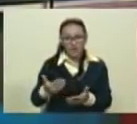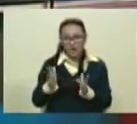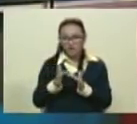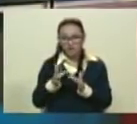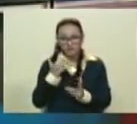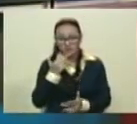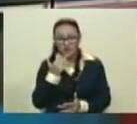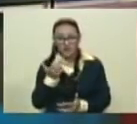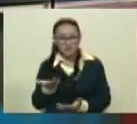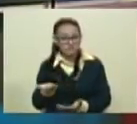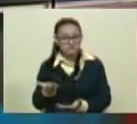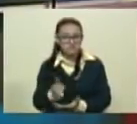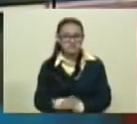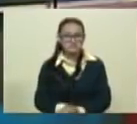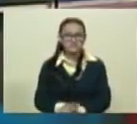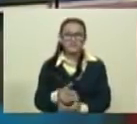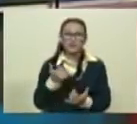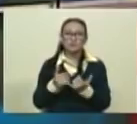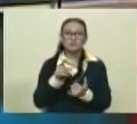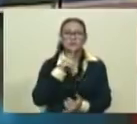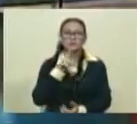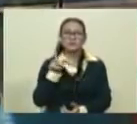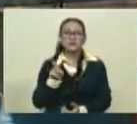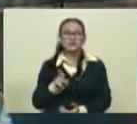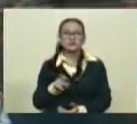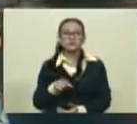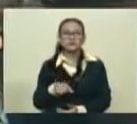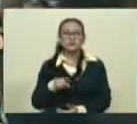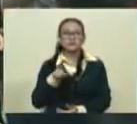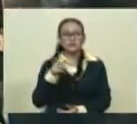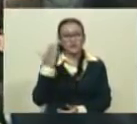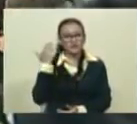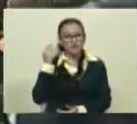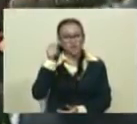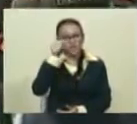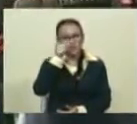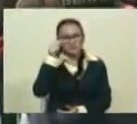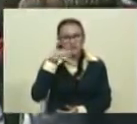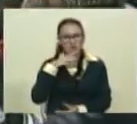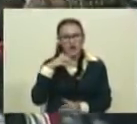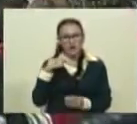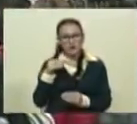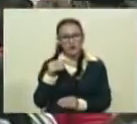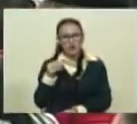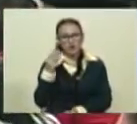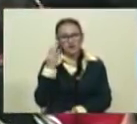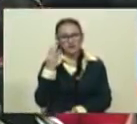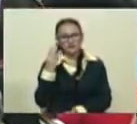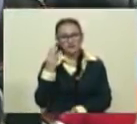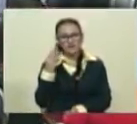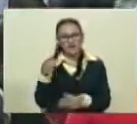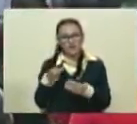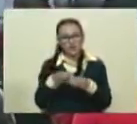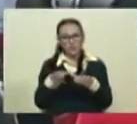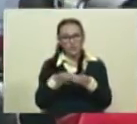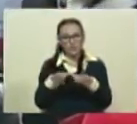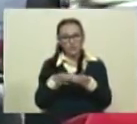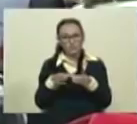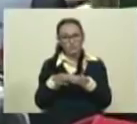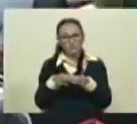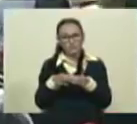Y una última pregunta es que usted el día domingo habló de 3 grupos